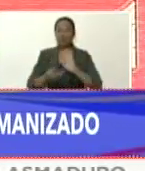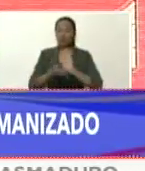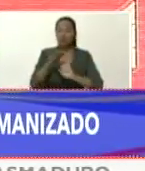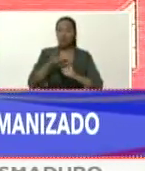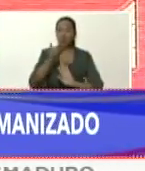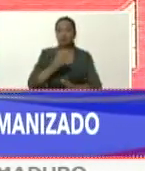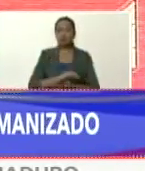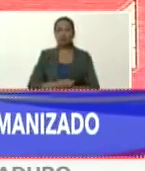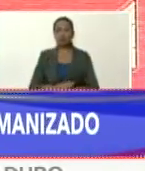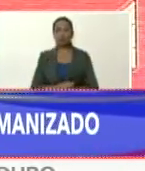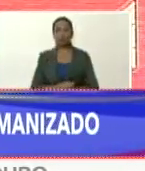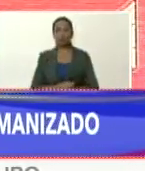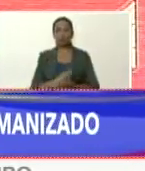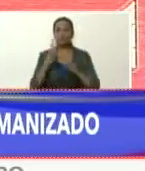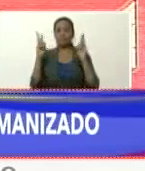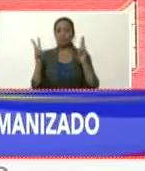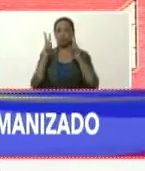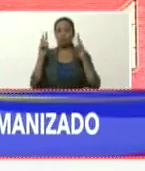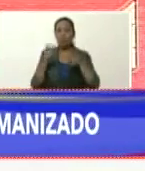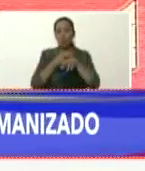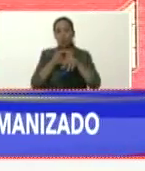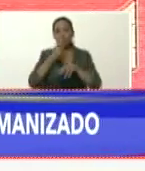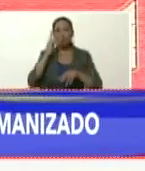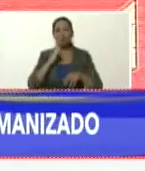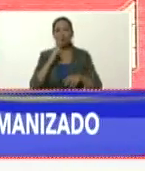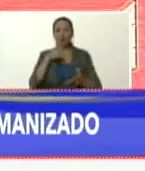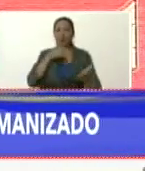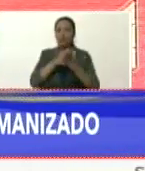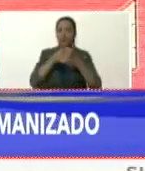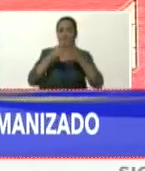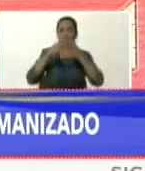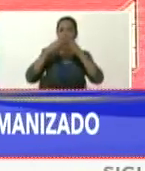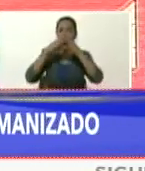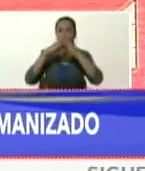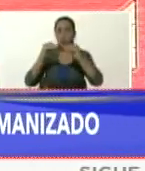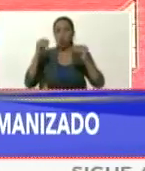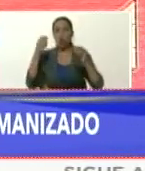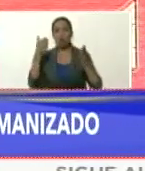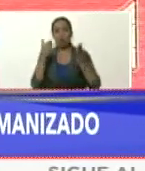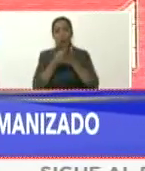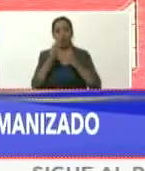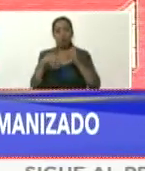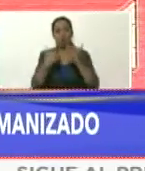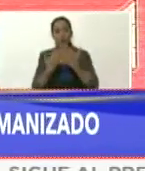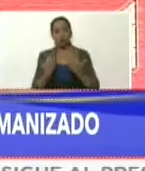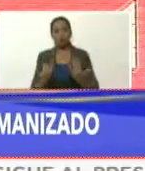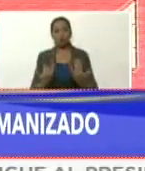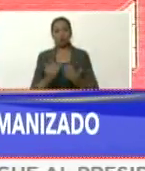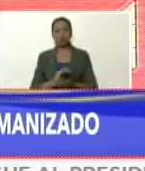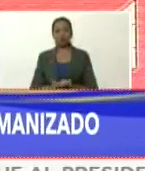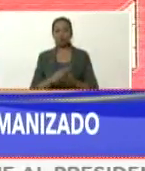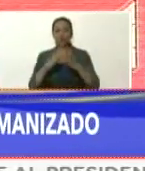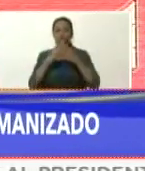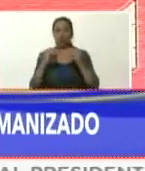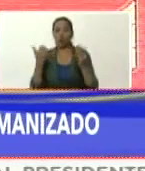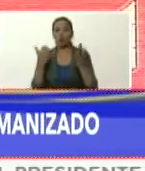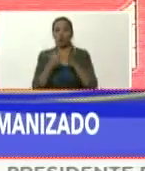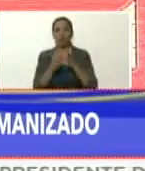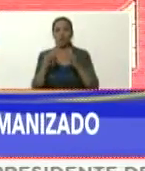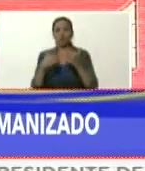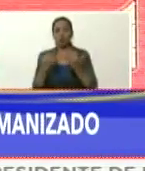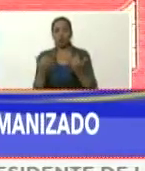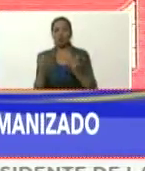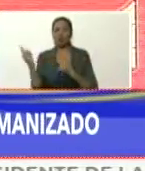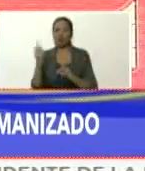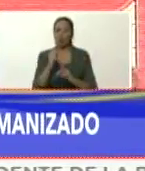importante. Venezuela, el gobierno bolivariano, garantizamos todas las vacunas. Todas las vacunas. Llegamos